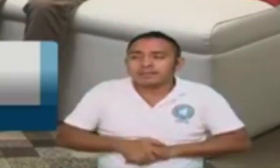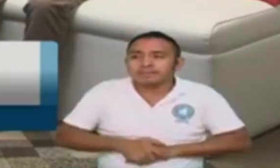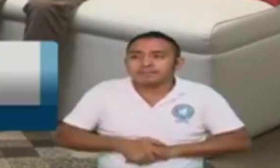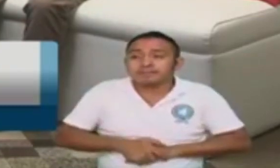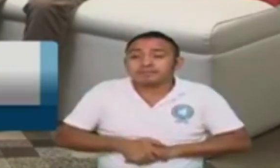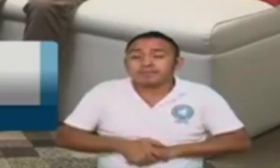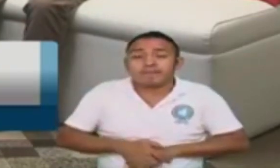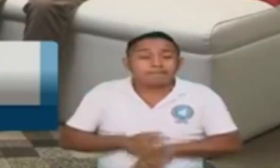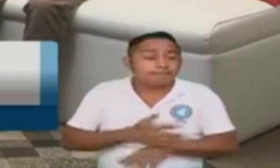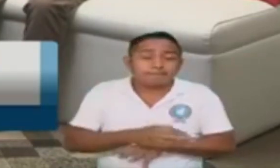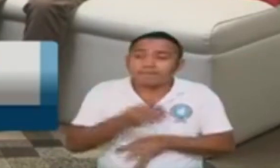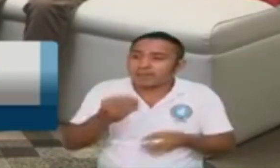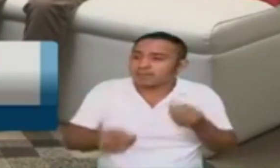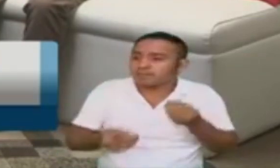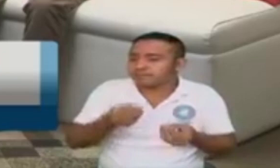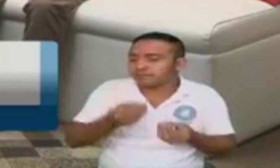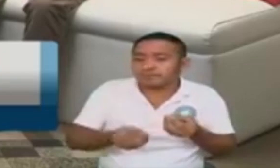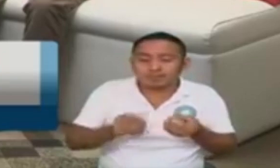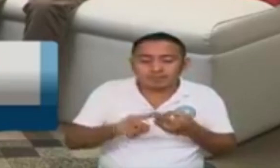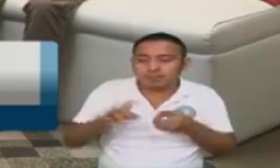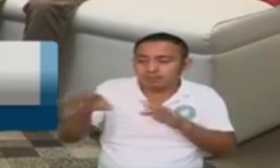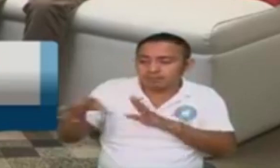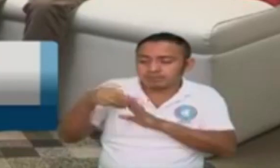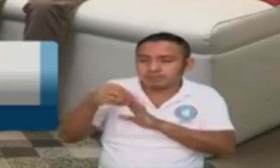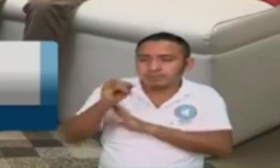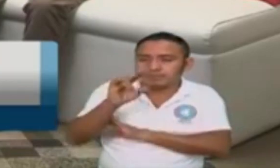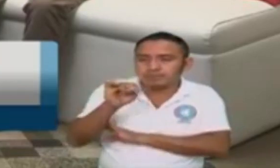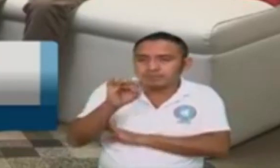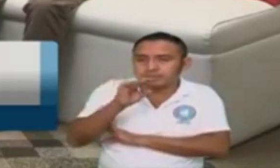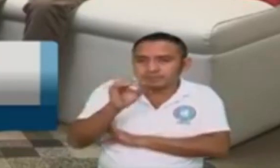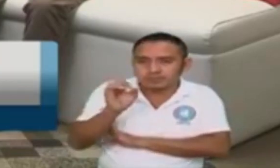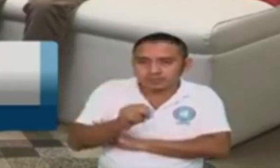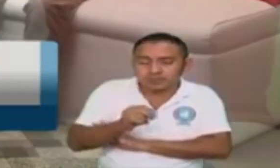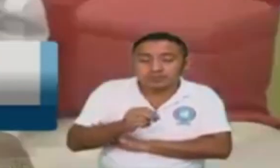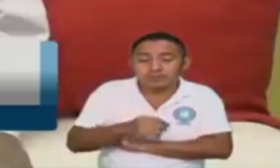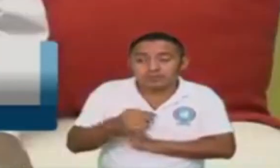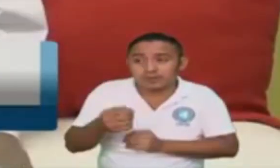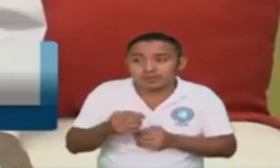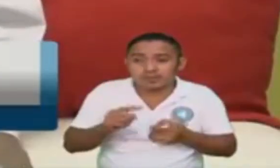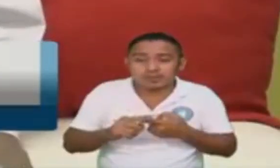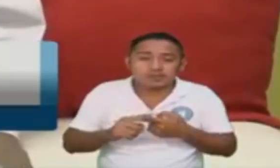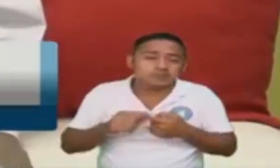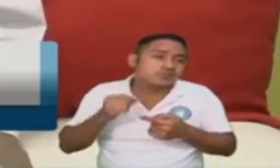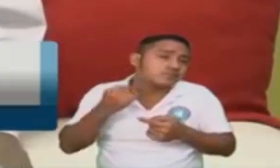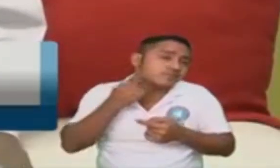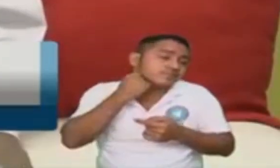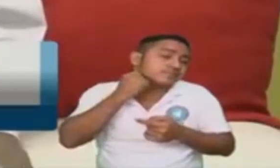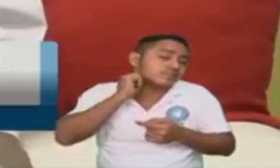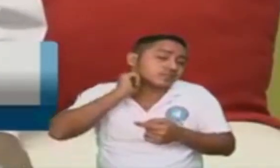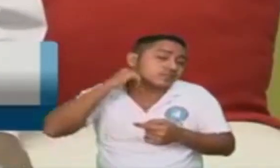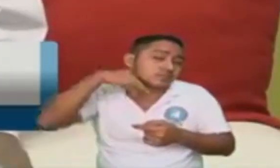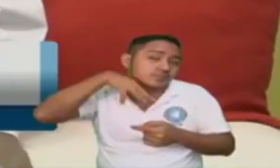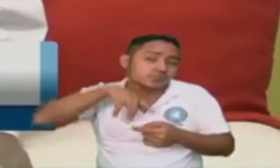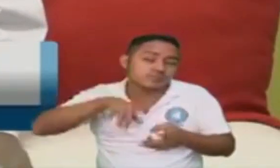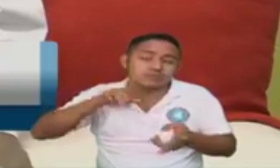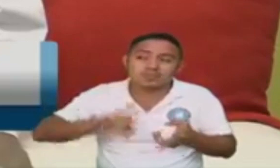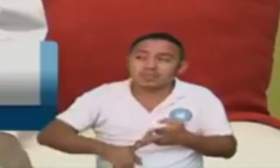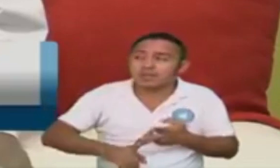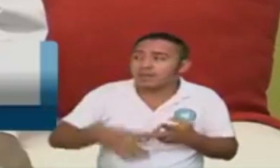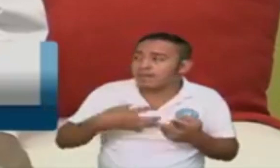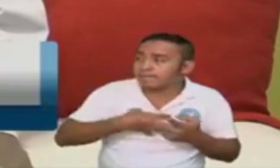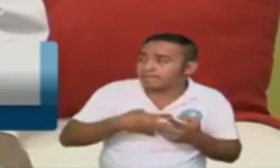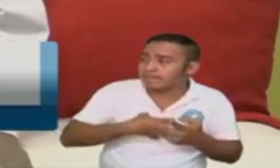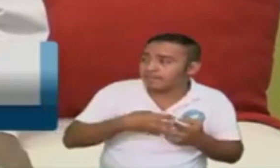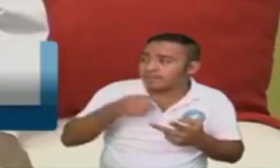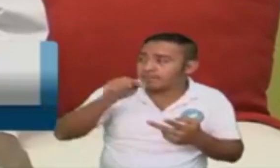como decíamos, depende. Pues si la tiroiditis es infecciosa, pues antibióticos, muchas veces drenaje. Si la tiroiditis son autoinmunitarias, pues ahí